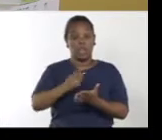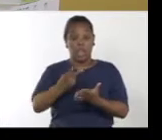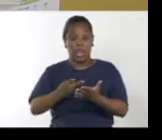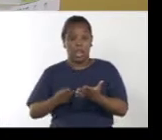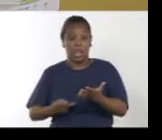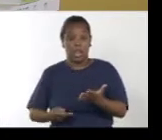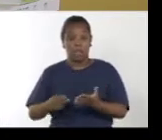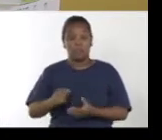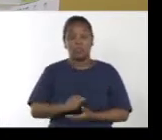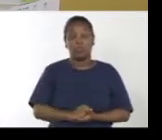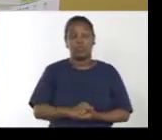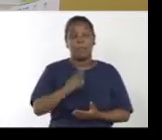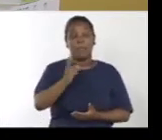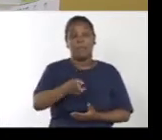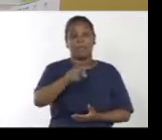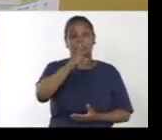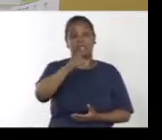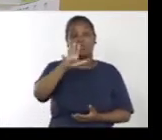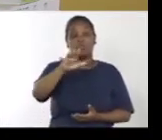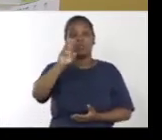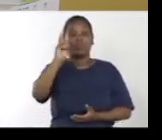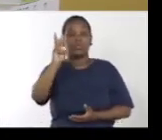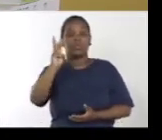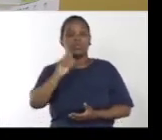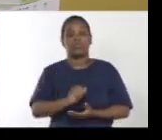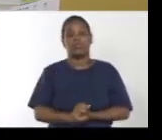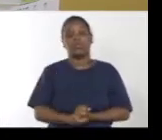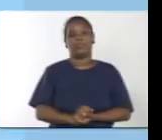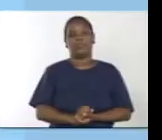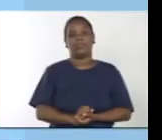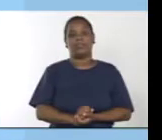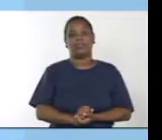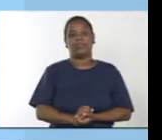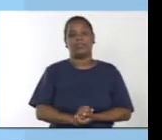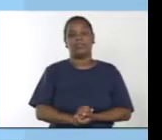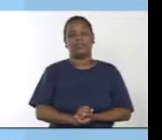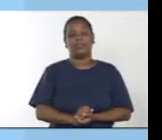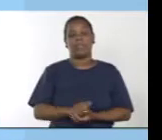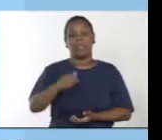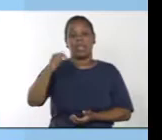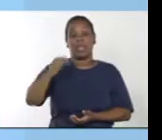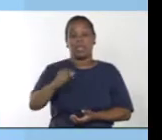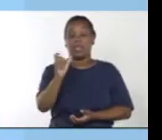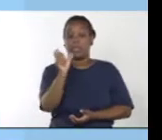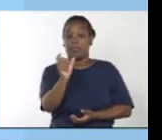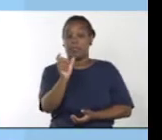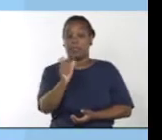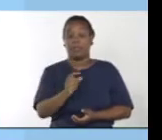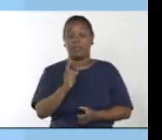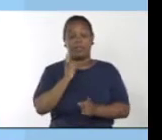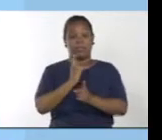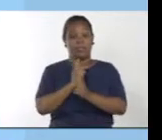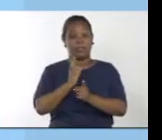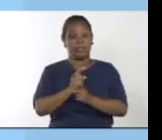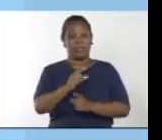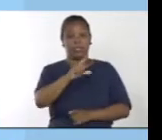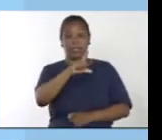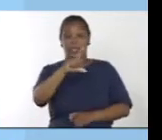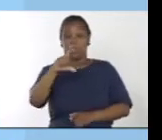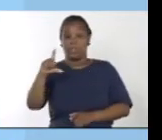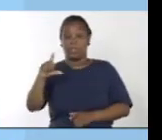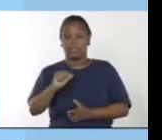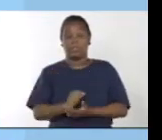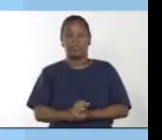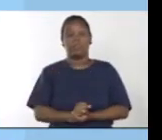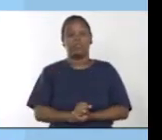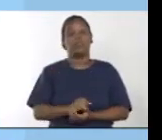libros de lectura en la página 153. Estos vocablos aparecen en el texto y puede